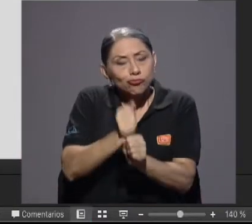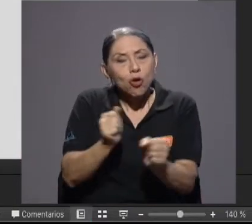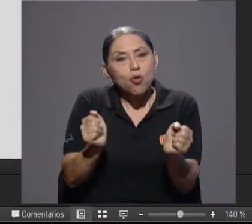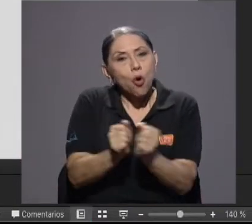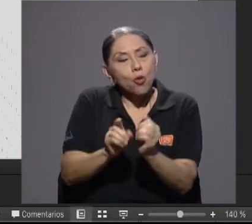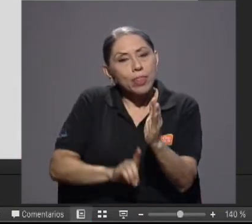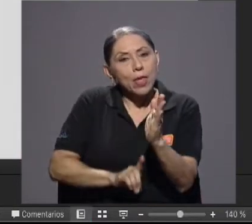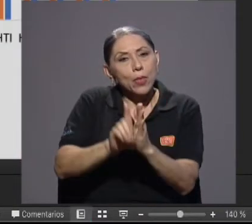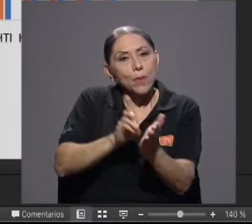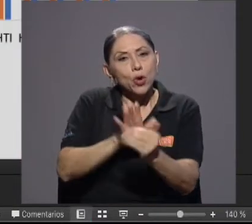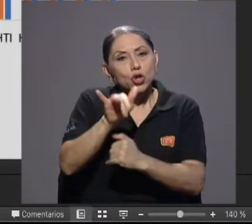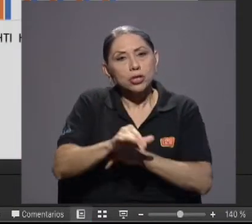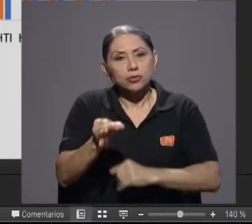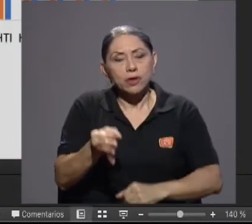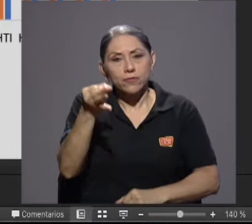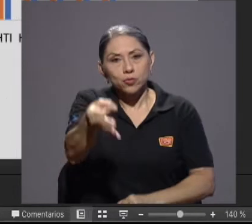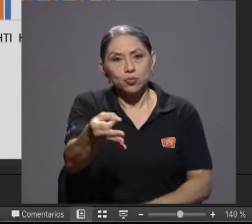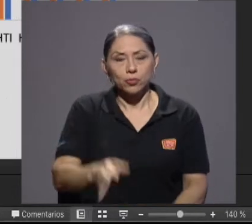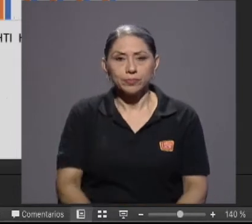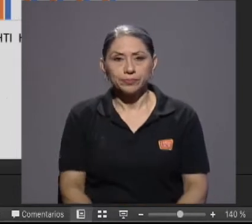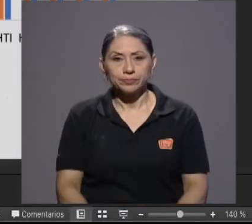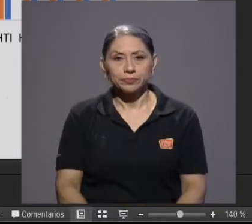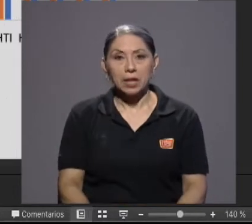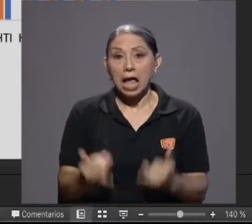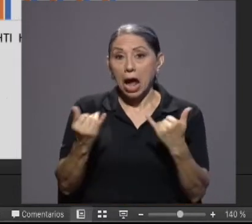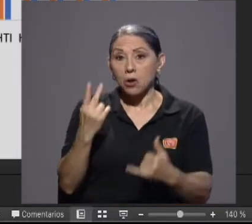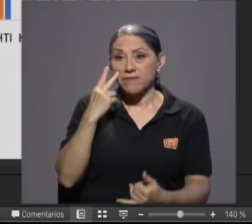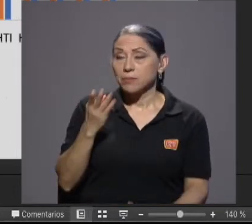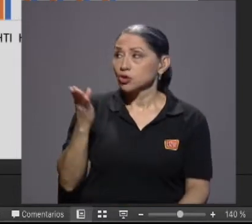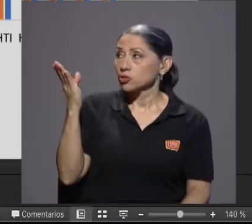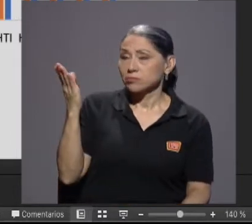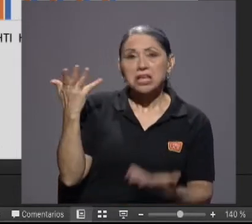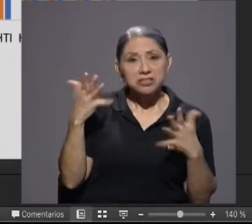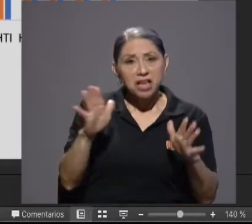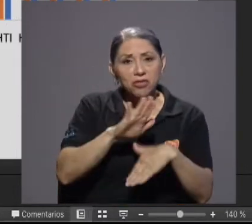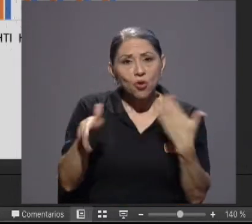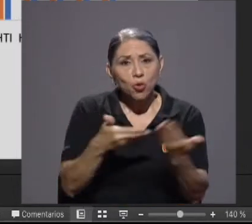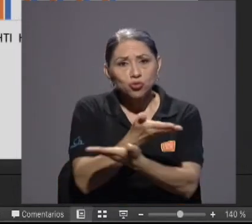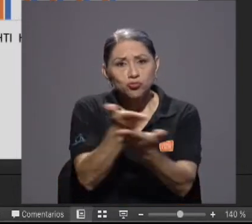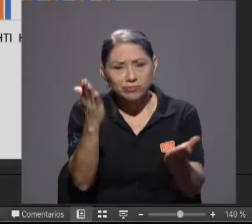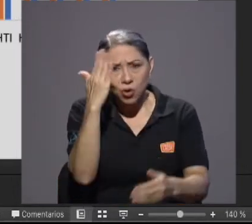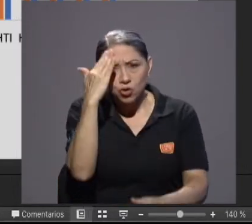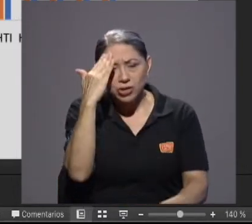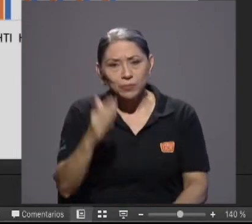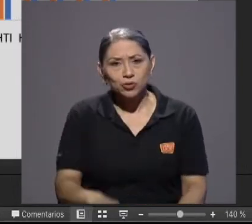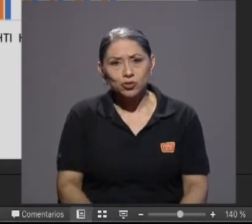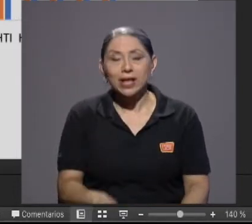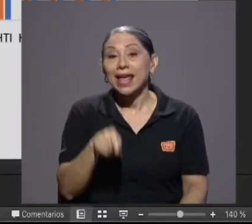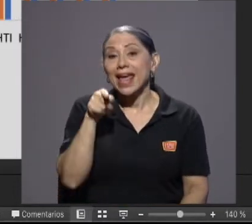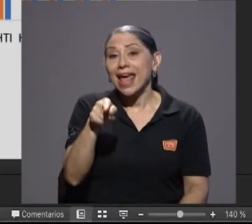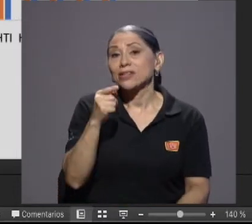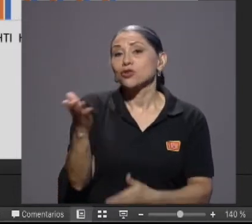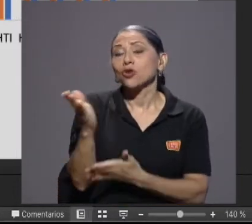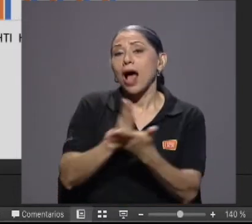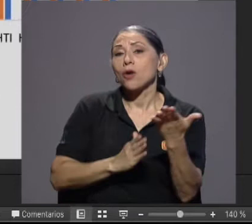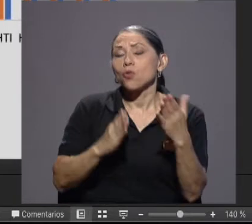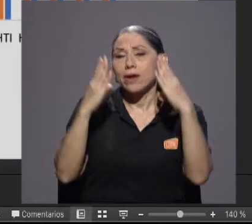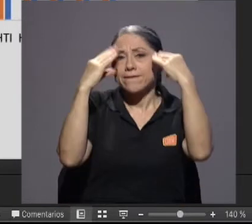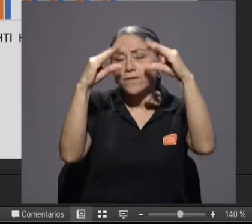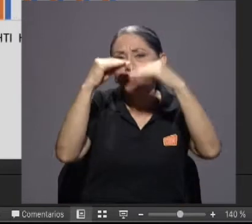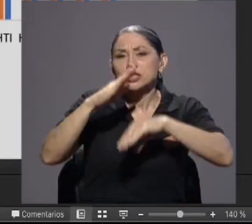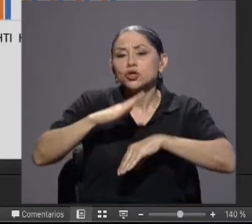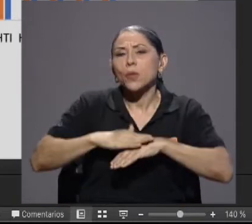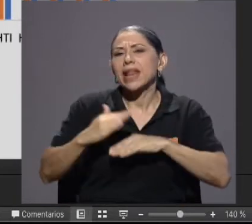de proyectos a futuro. En estas imágenes lo que vemos es lo que ya todos conocemos, ¿verdad? Y estas son algunas proyecciones de lo que